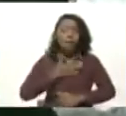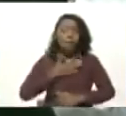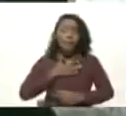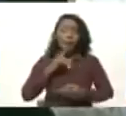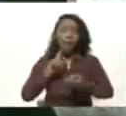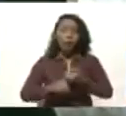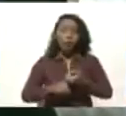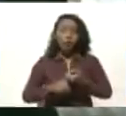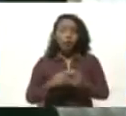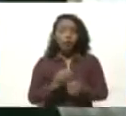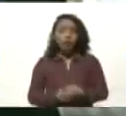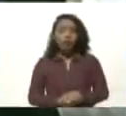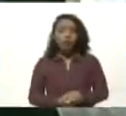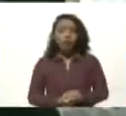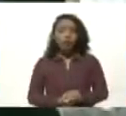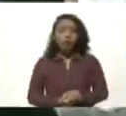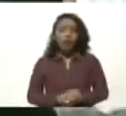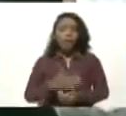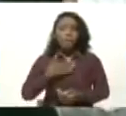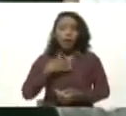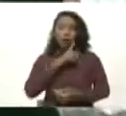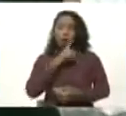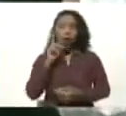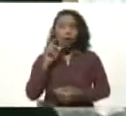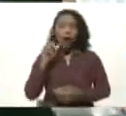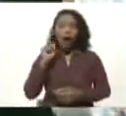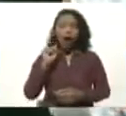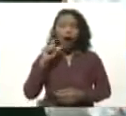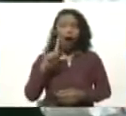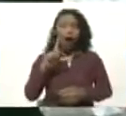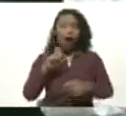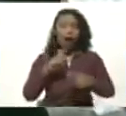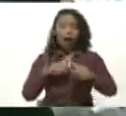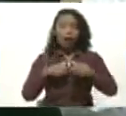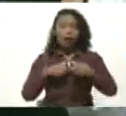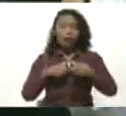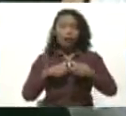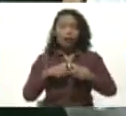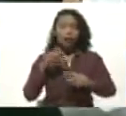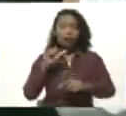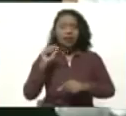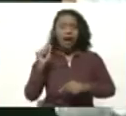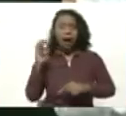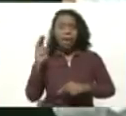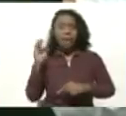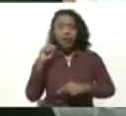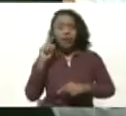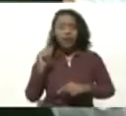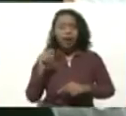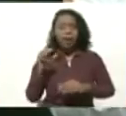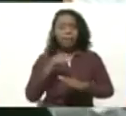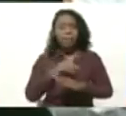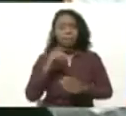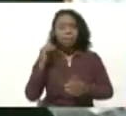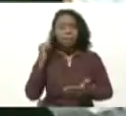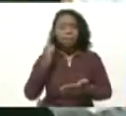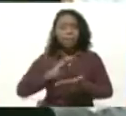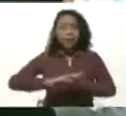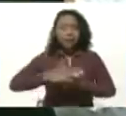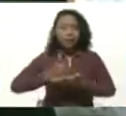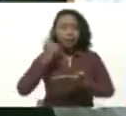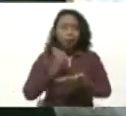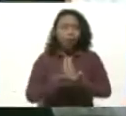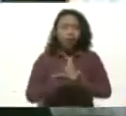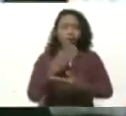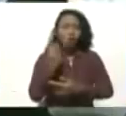esposo. Mi nombre es Alex Naim Saab Morán, con pasaporte diplomático venezolano número